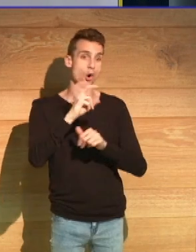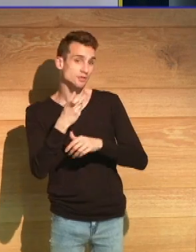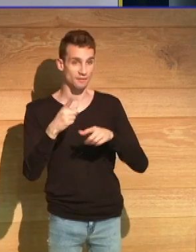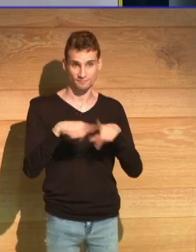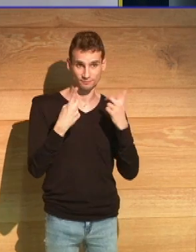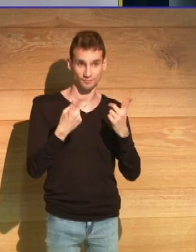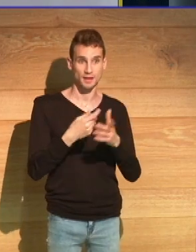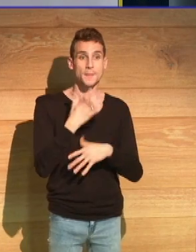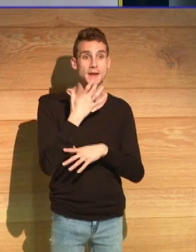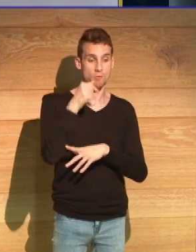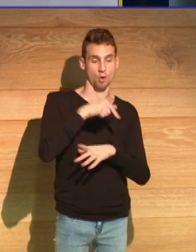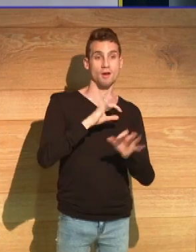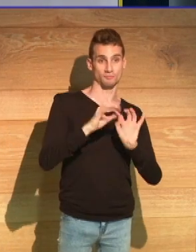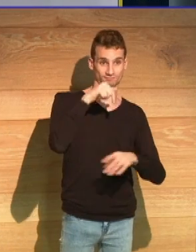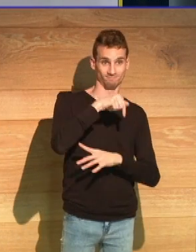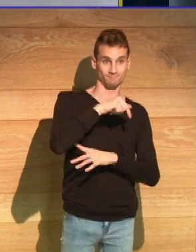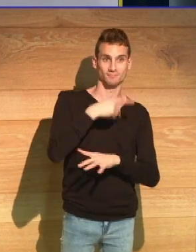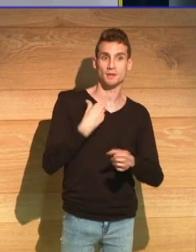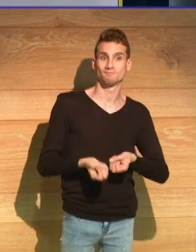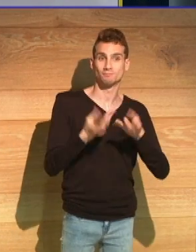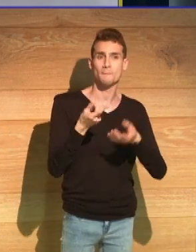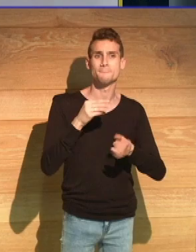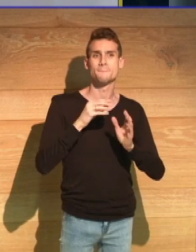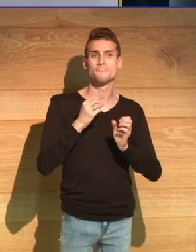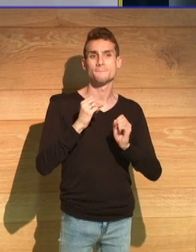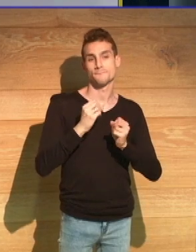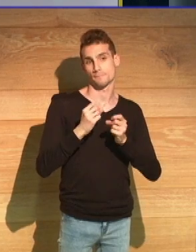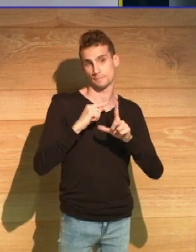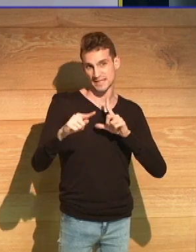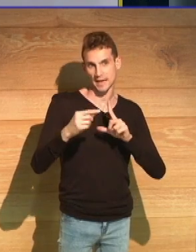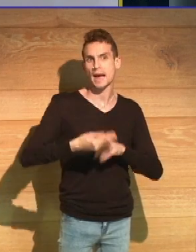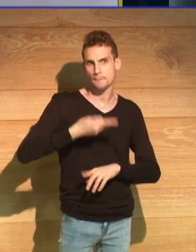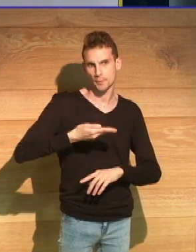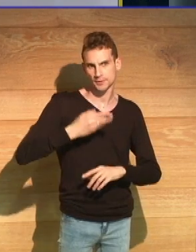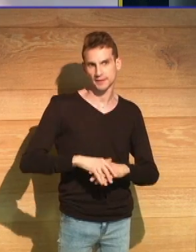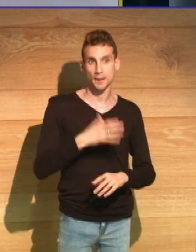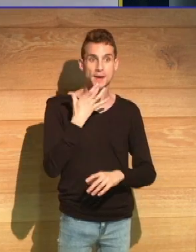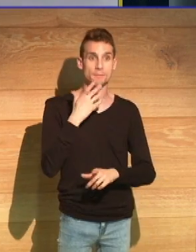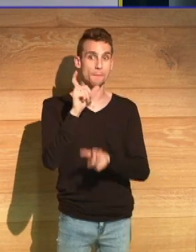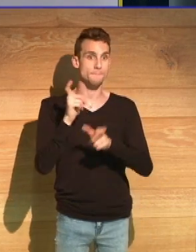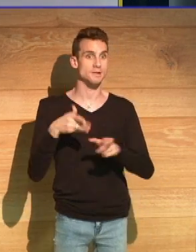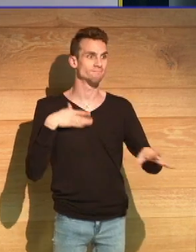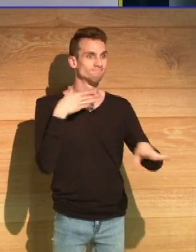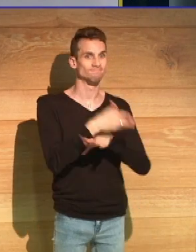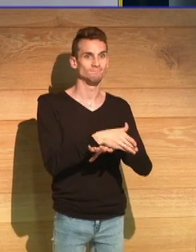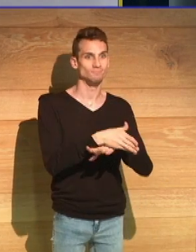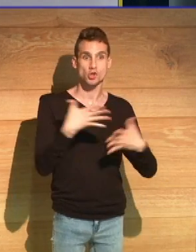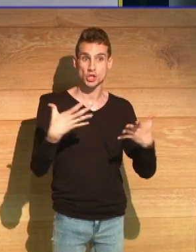va a recibir un mensaje muy importante. Todo el mundo que acuda allí se va a ir con